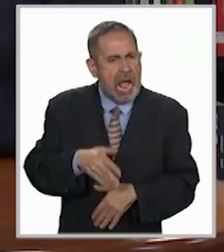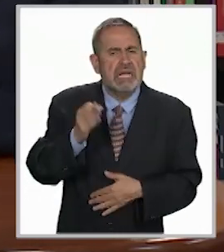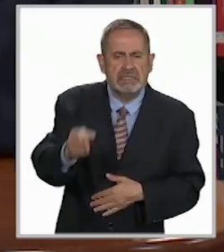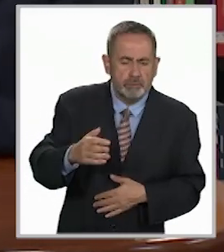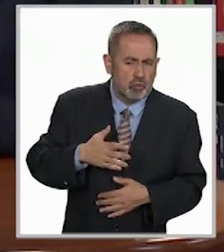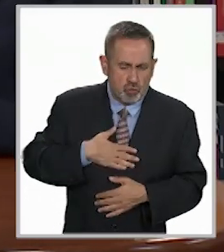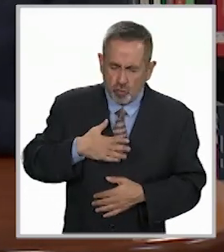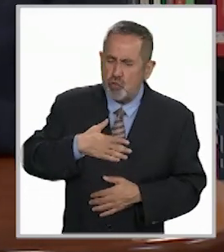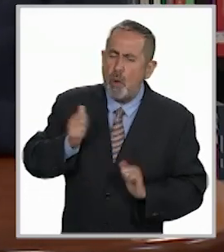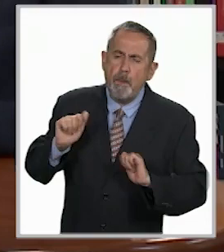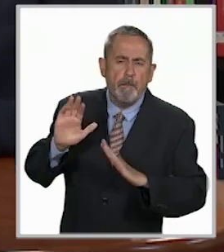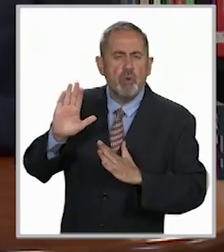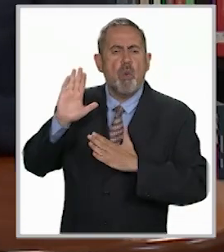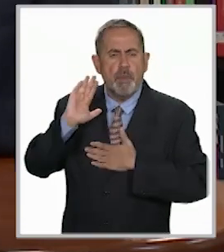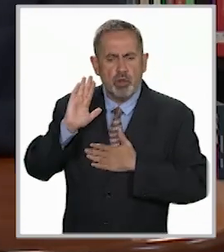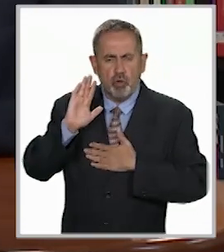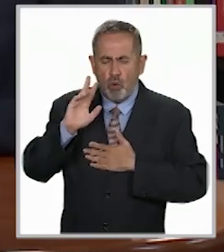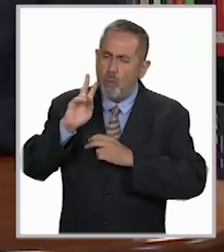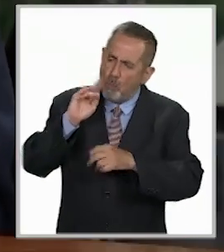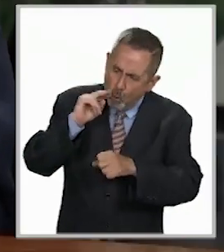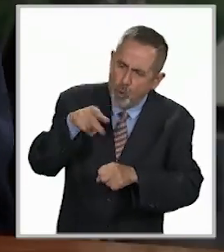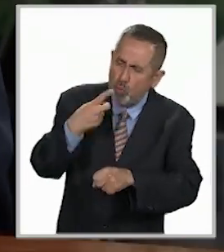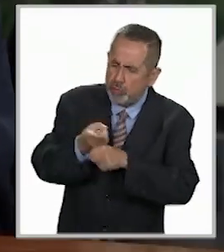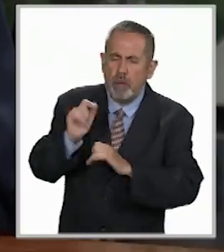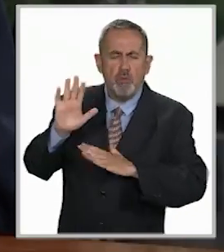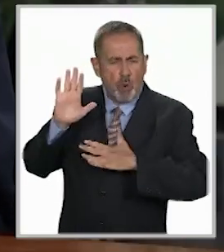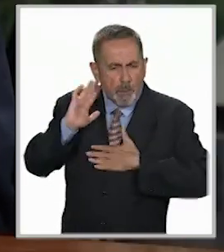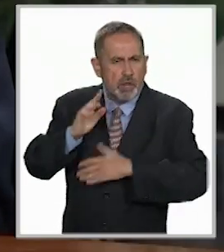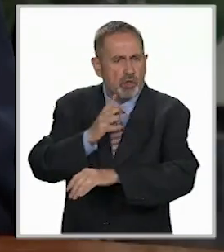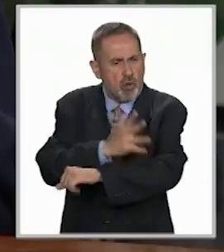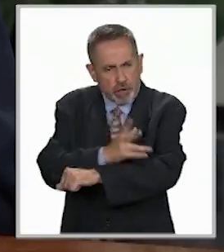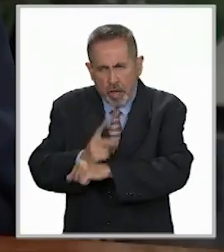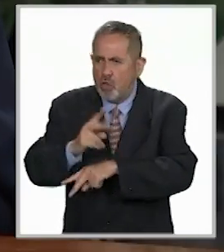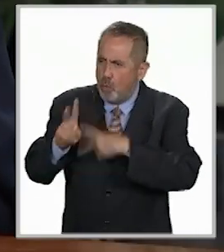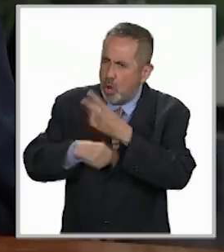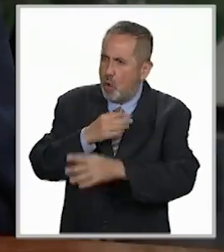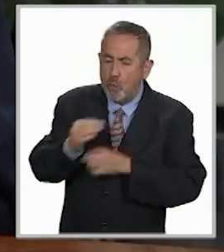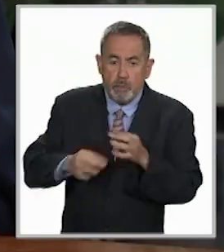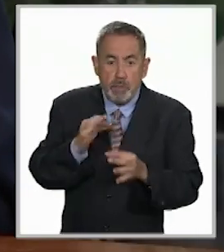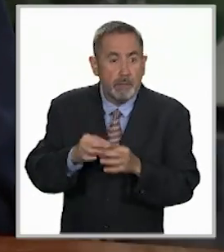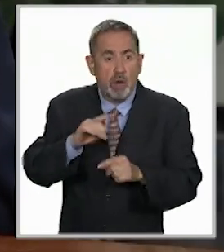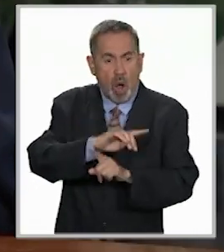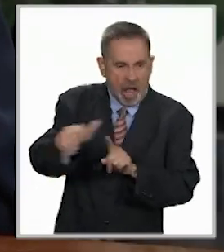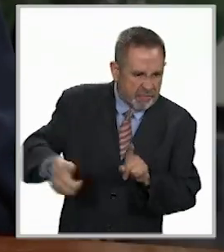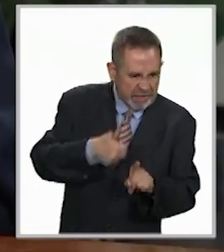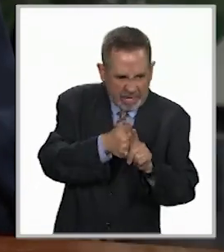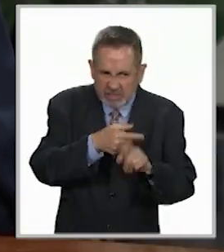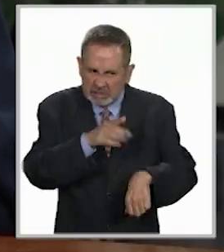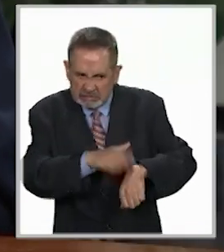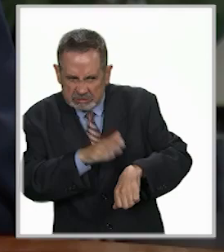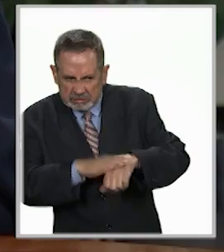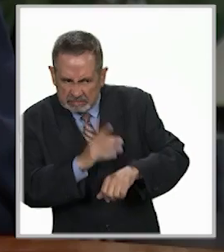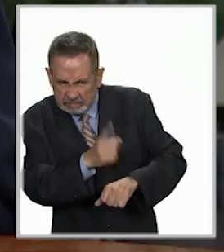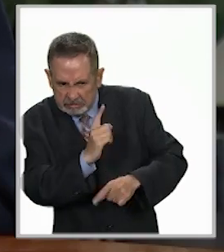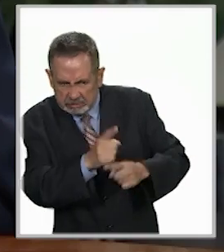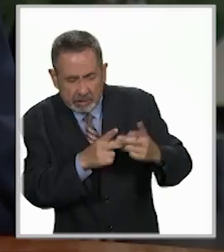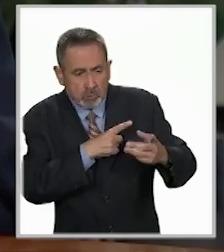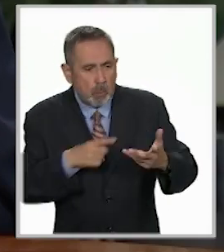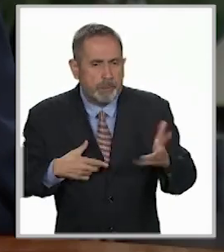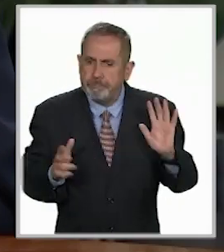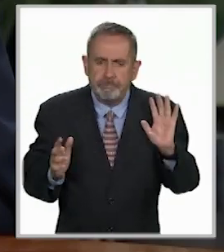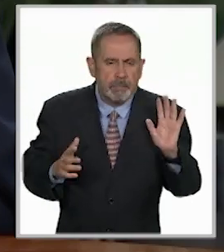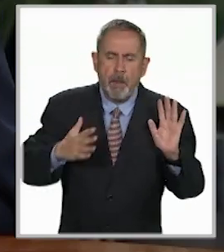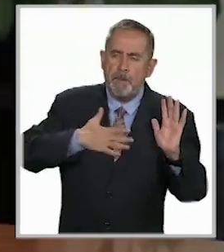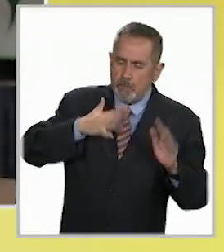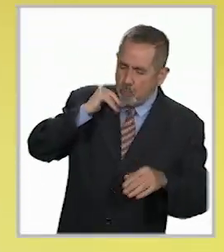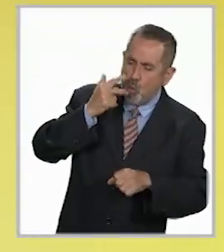estados voluntariamente se comprometen a cumplir ciertas obligaciones, pero no hay quien esté detrás de ellos diciendo vas